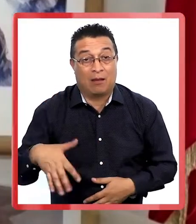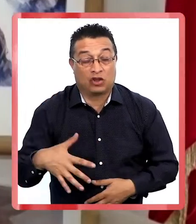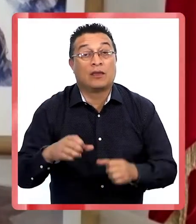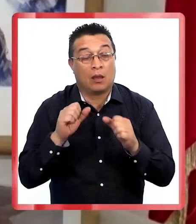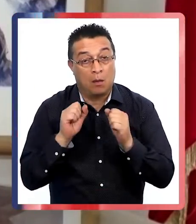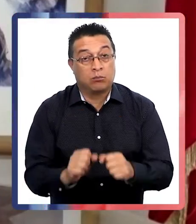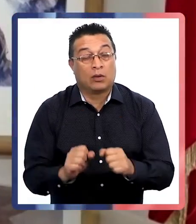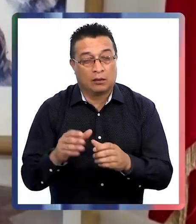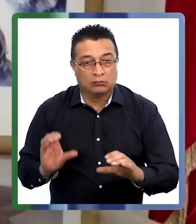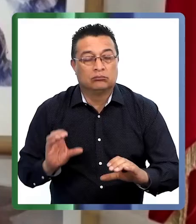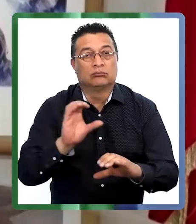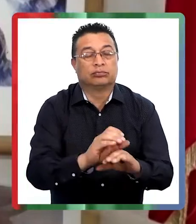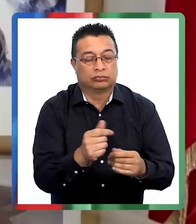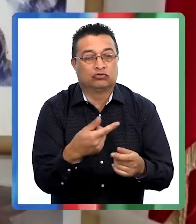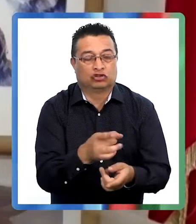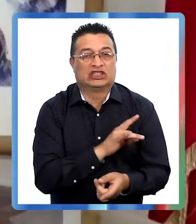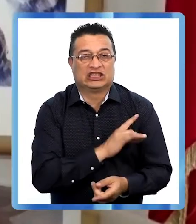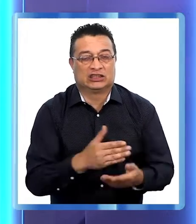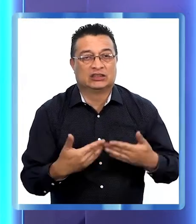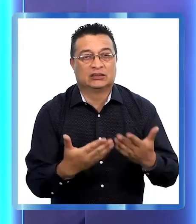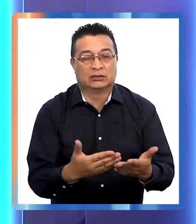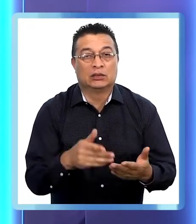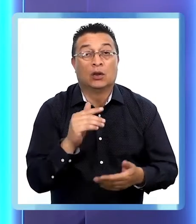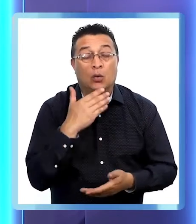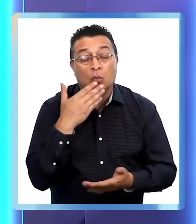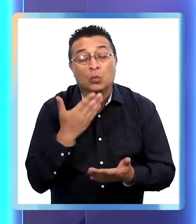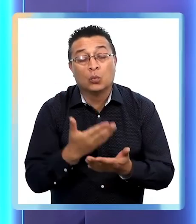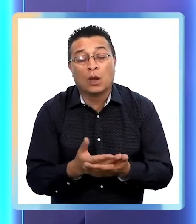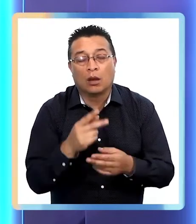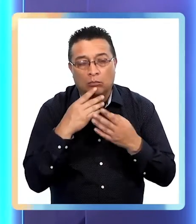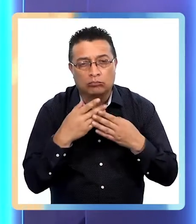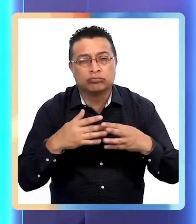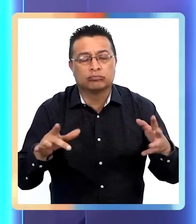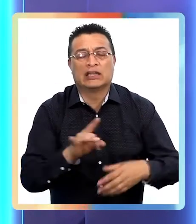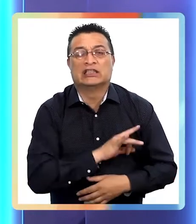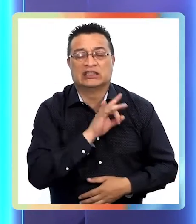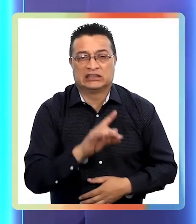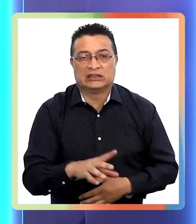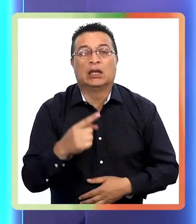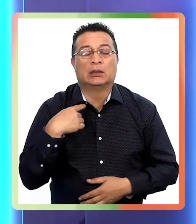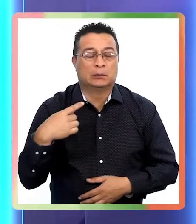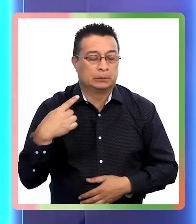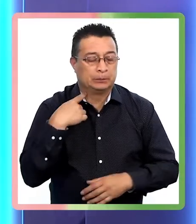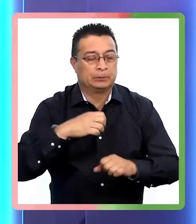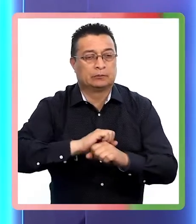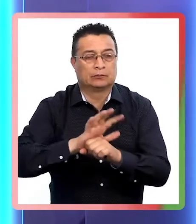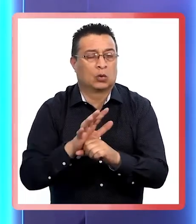importante para poder traspasarle estos recursos a los chilenos. Cuando se escriba la historia y se diga, a ver, Chile enfrentó una